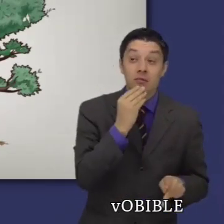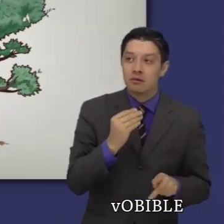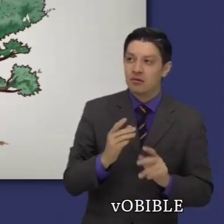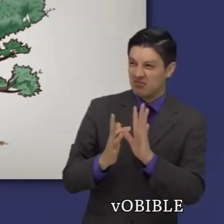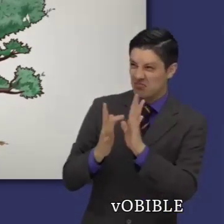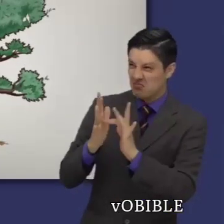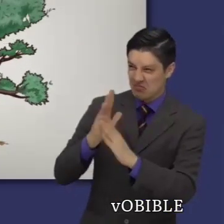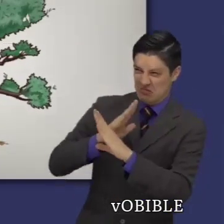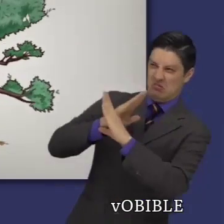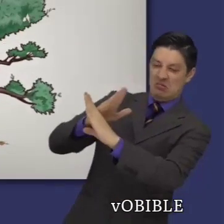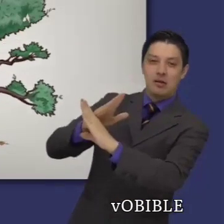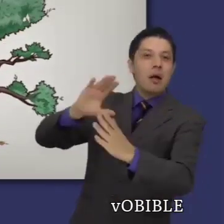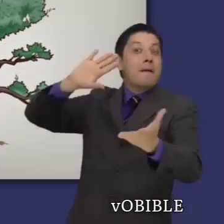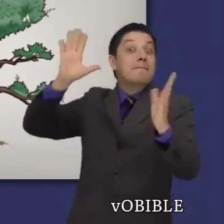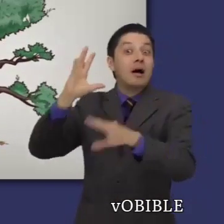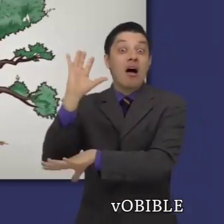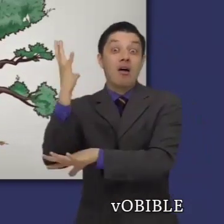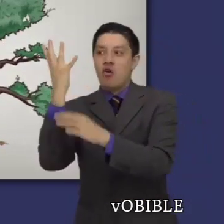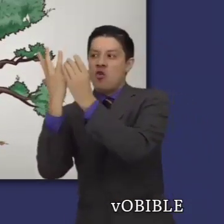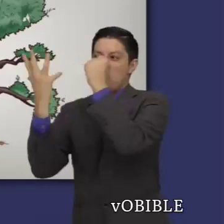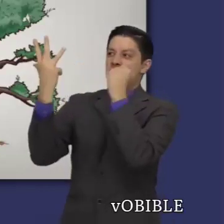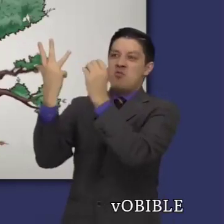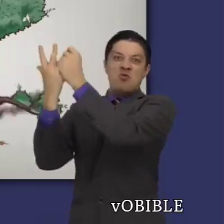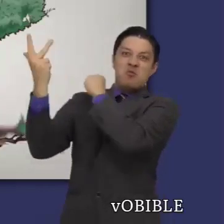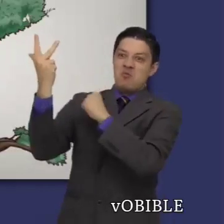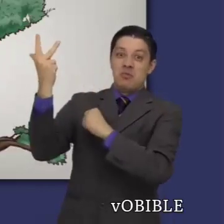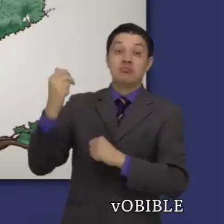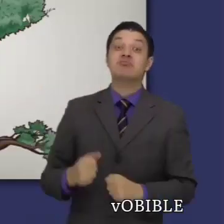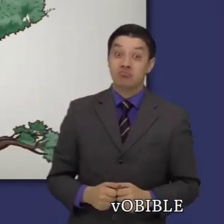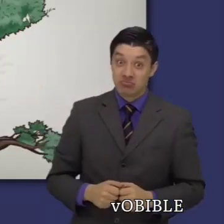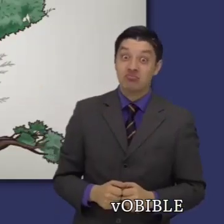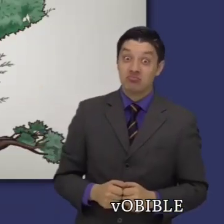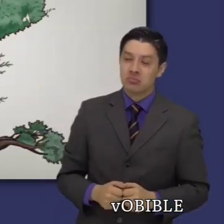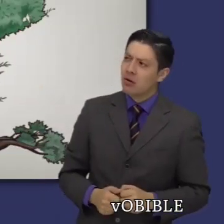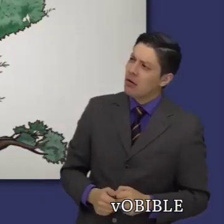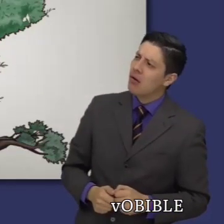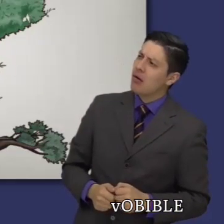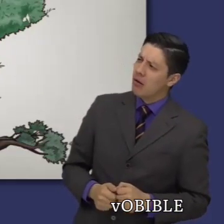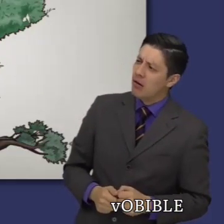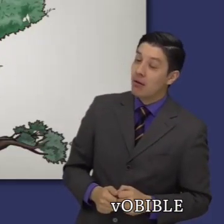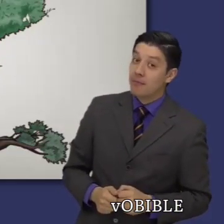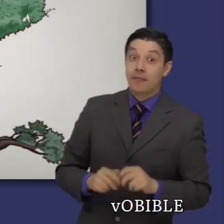Los judíos que rechazaron al Mesías son como ramas arrancadas. En su lugar, se injertan ramas de un